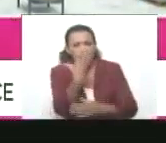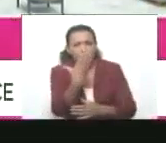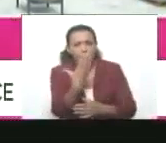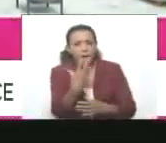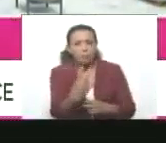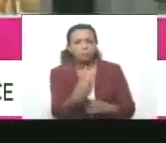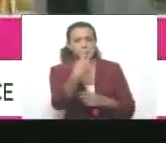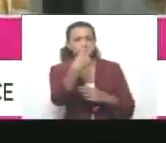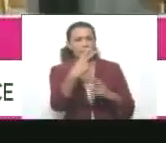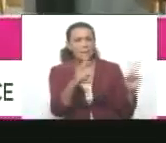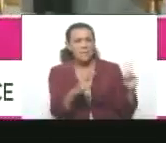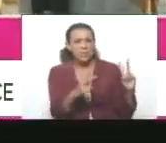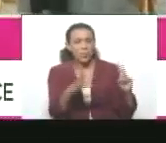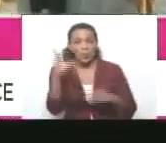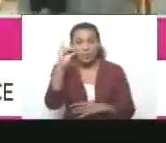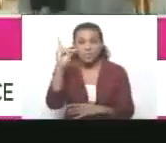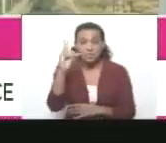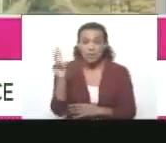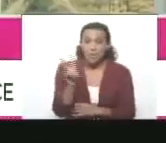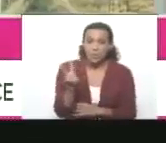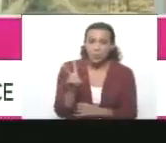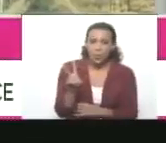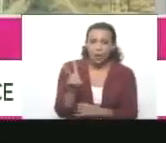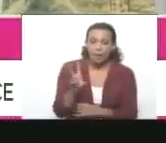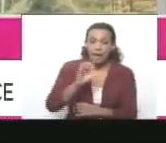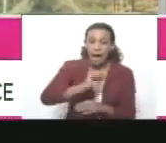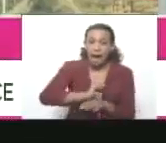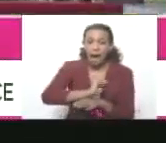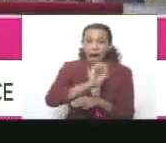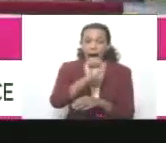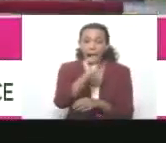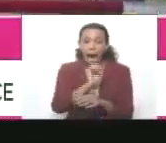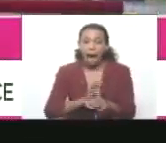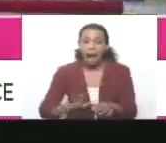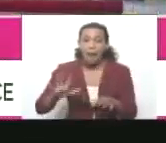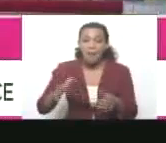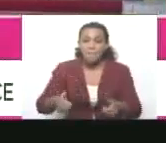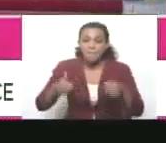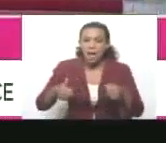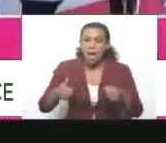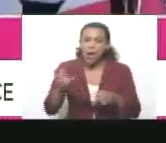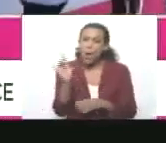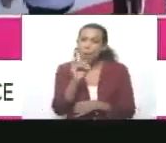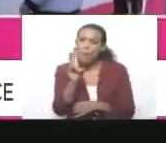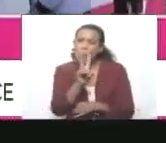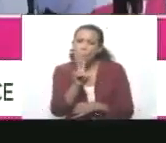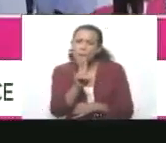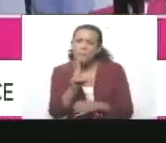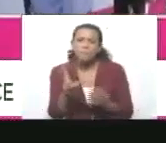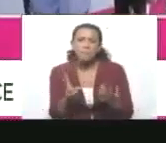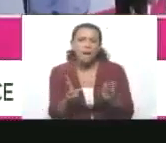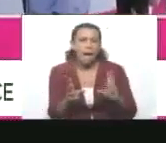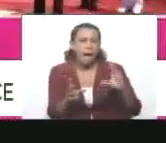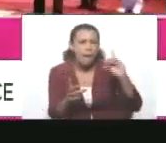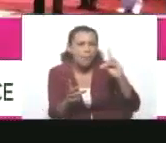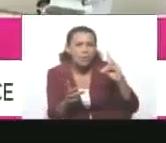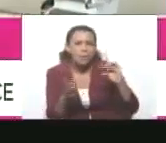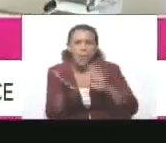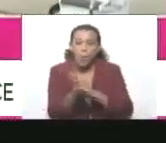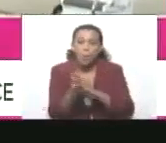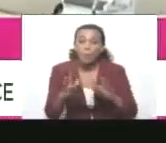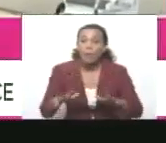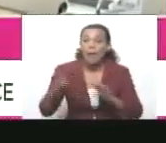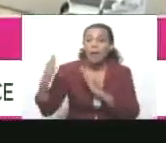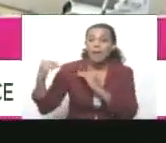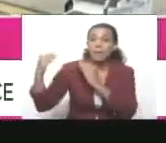países, de Bolivia, de Venezuela, del ALBA, de cómo Bolivia, Venezuela, los países del ALBA somos la